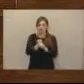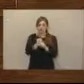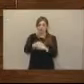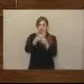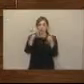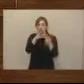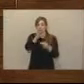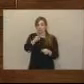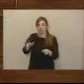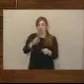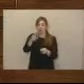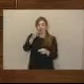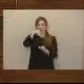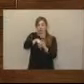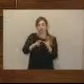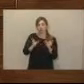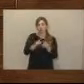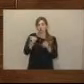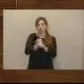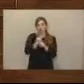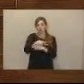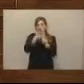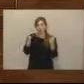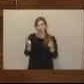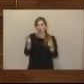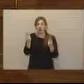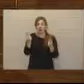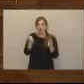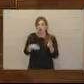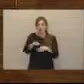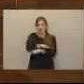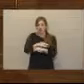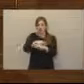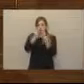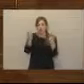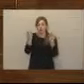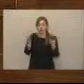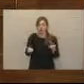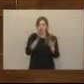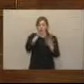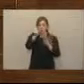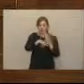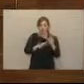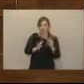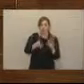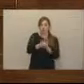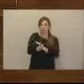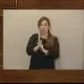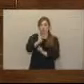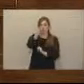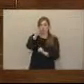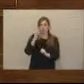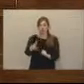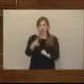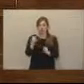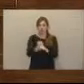como personal laboral de las Administraciones públicas. Por tanto, con su medida, ustedes estarían vulnerando un derecho